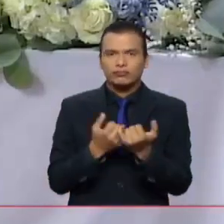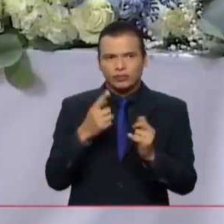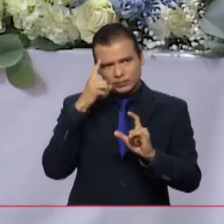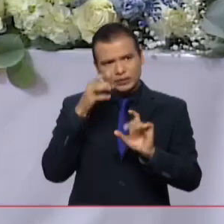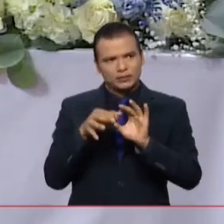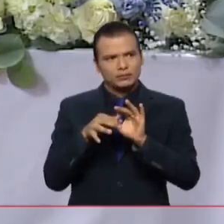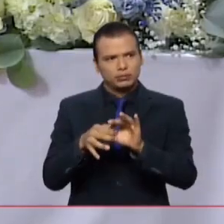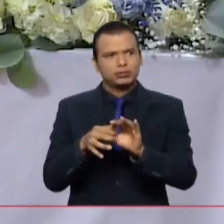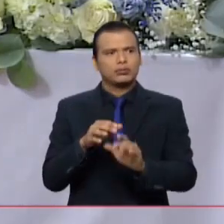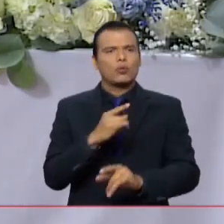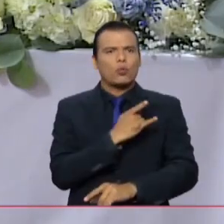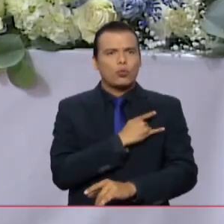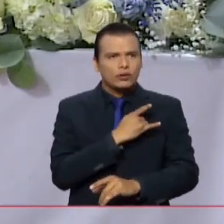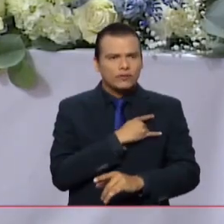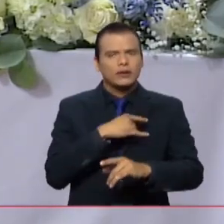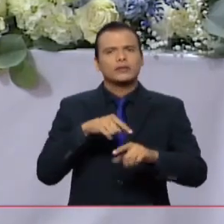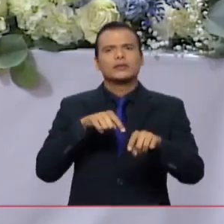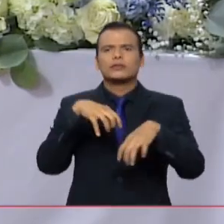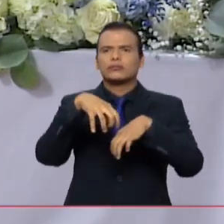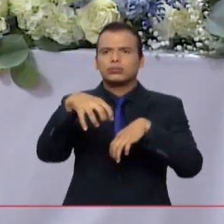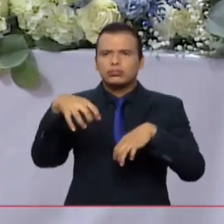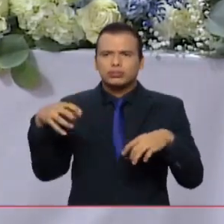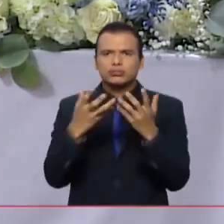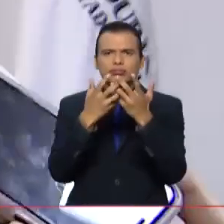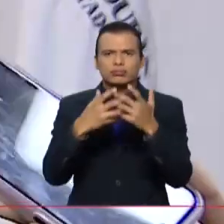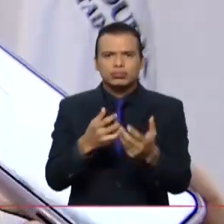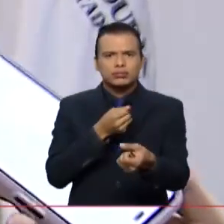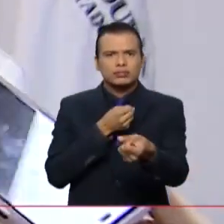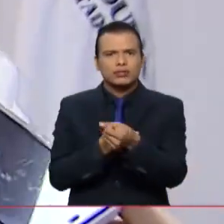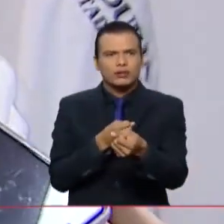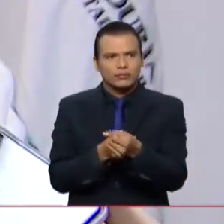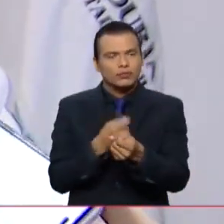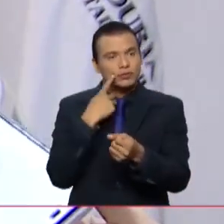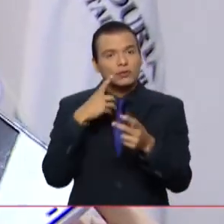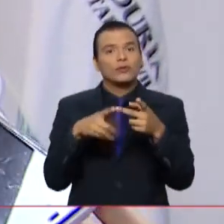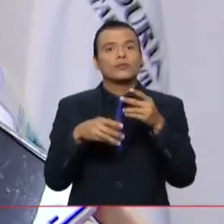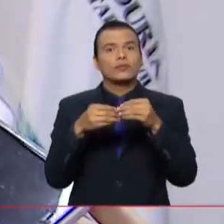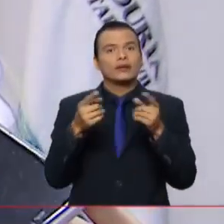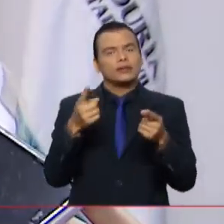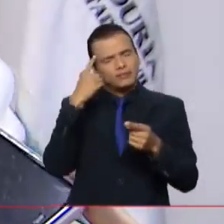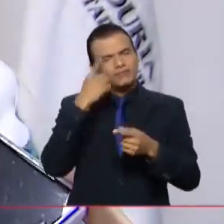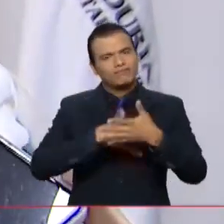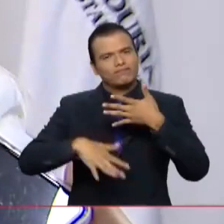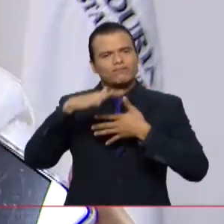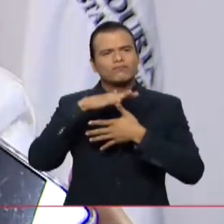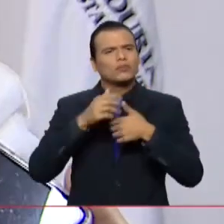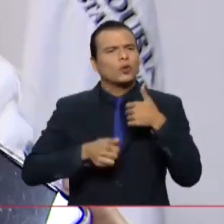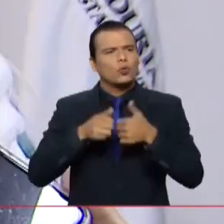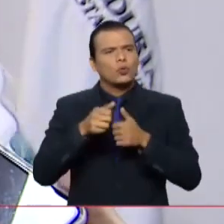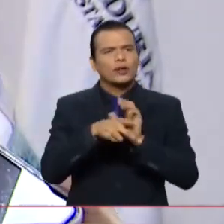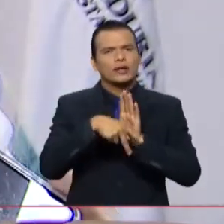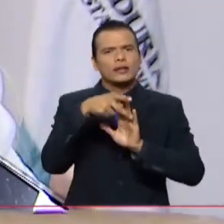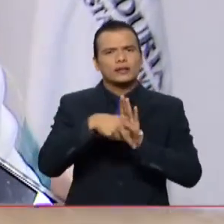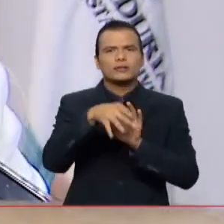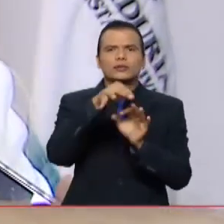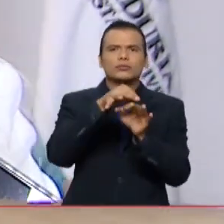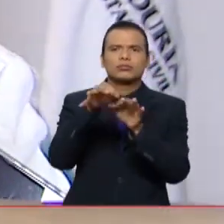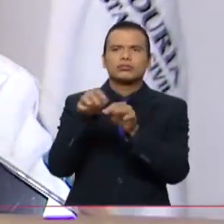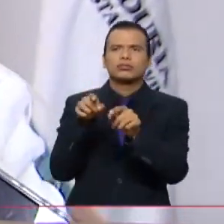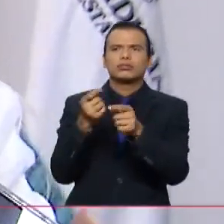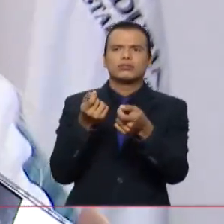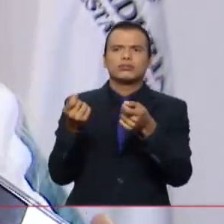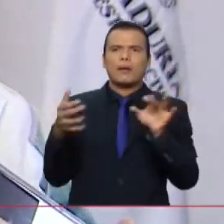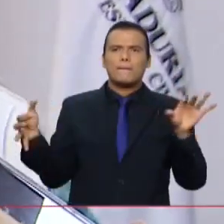a los emprendedores. Uno de nuestros propósitos es poder sacar adelante el tren de cercanías en este gobierno y lo que